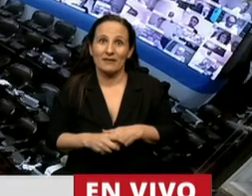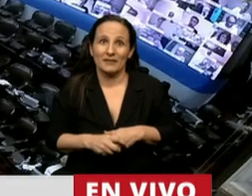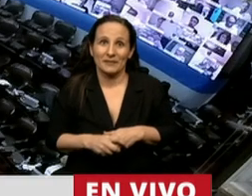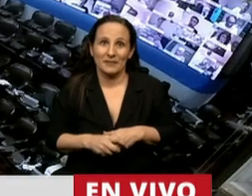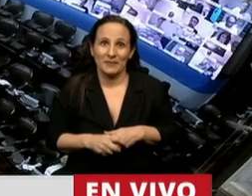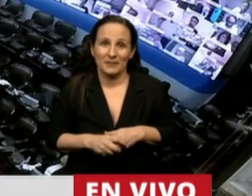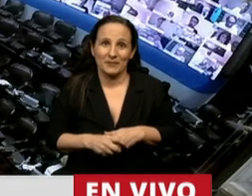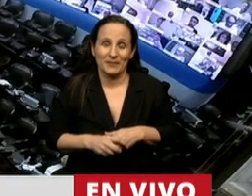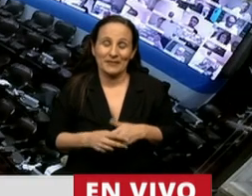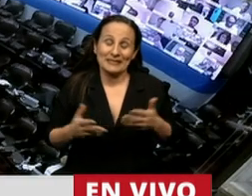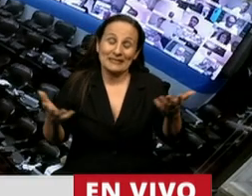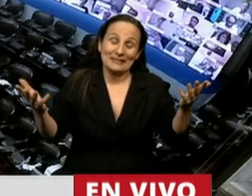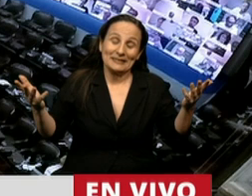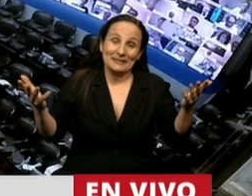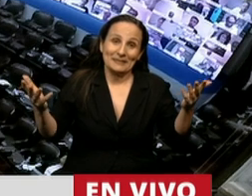recinto